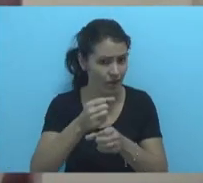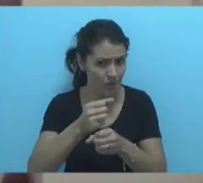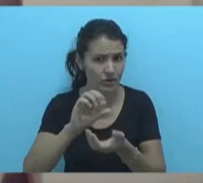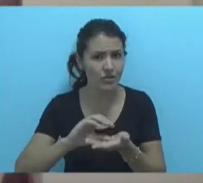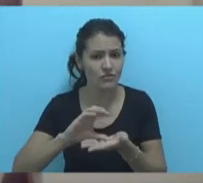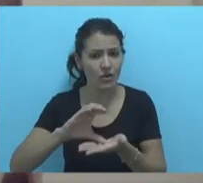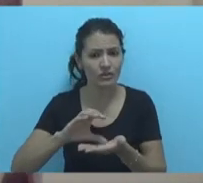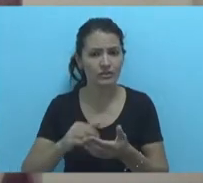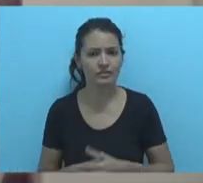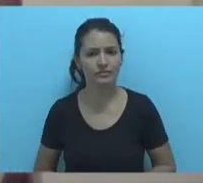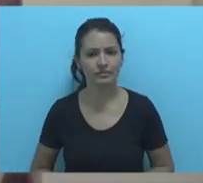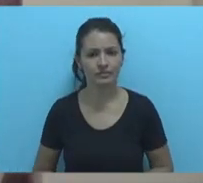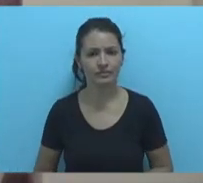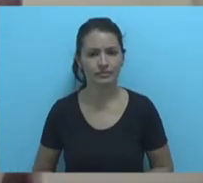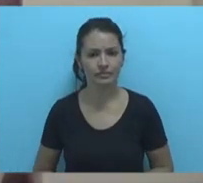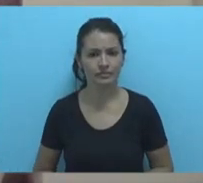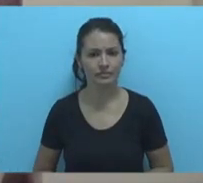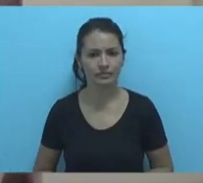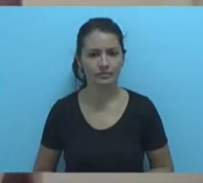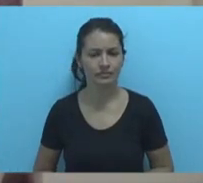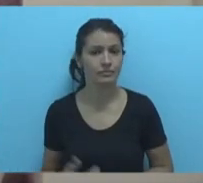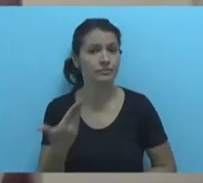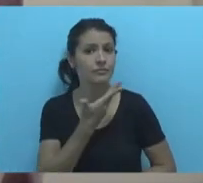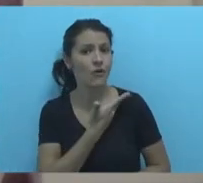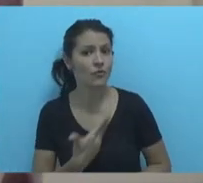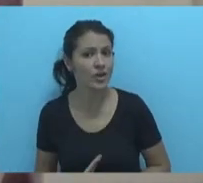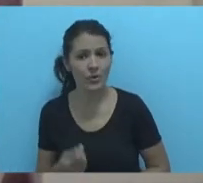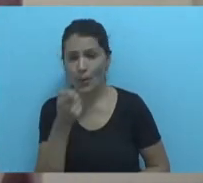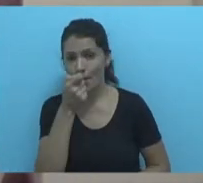fue una de las herencias de Mauricio Macri,